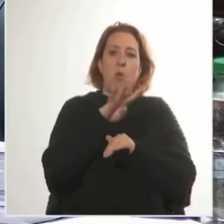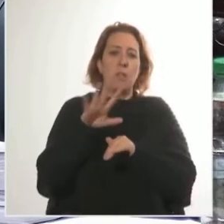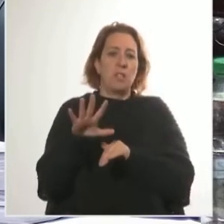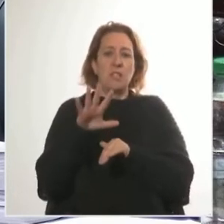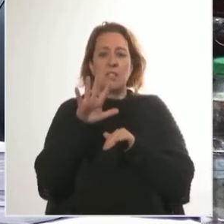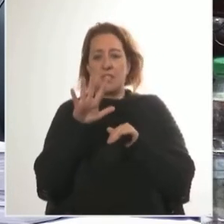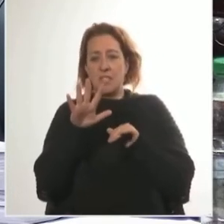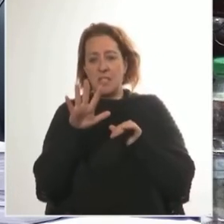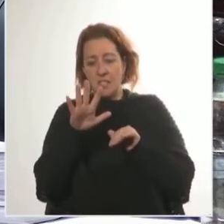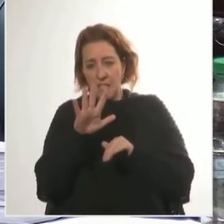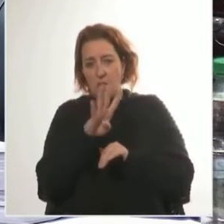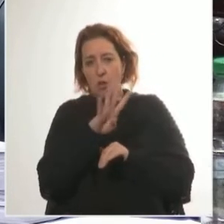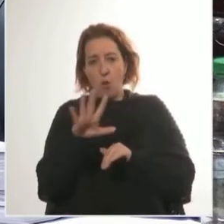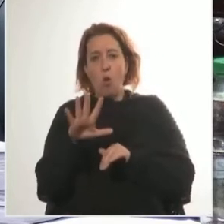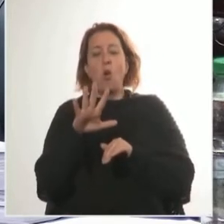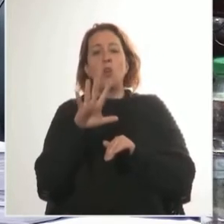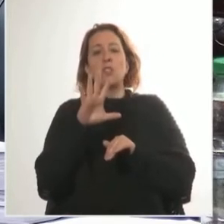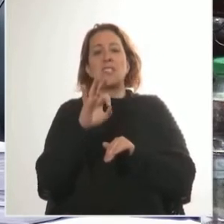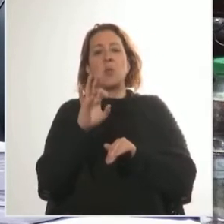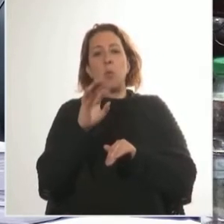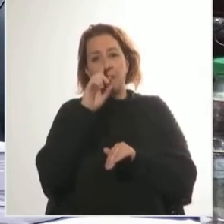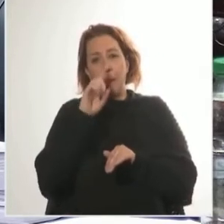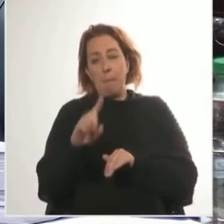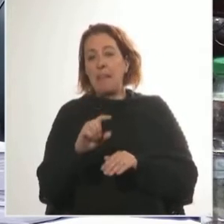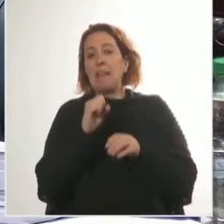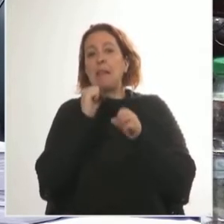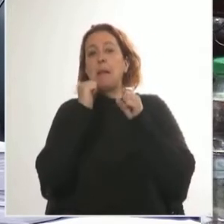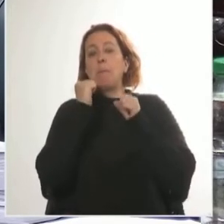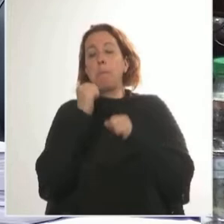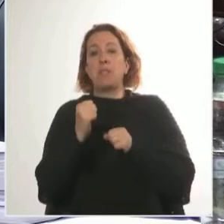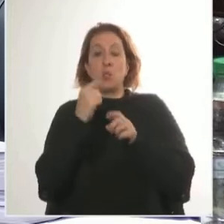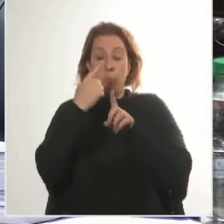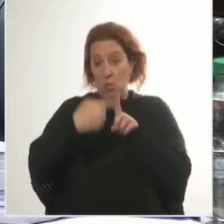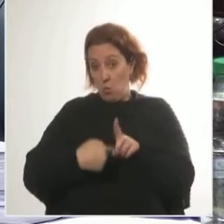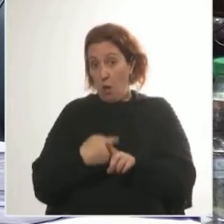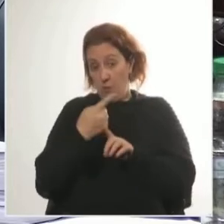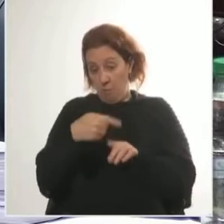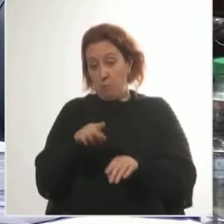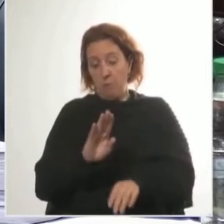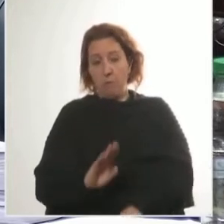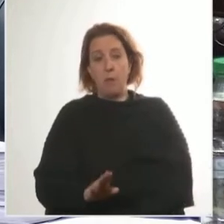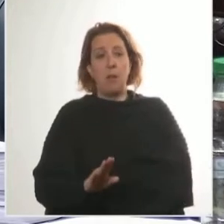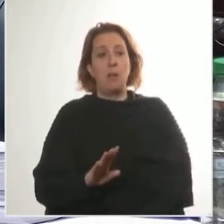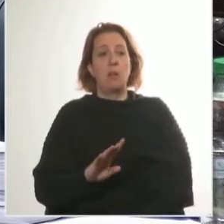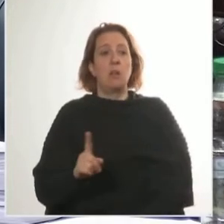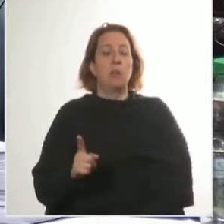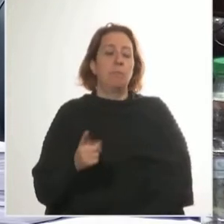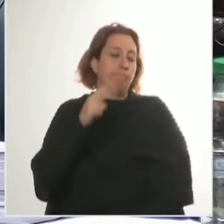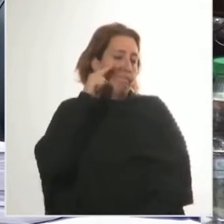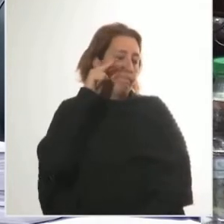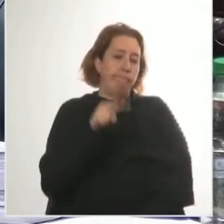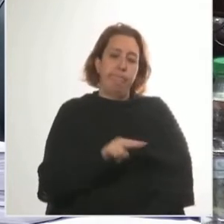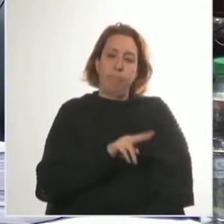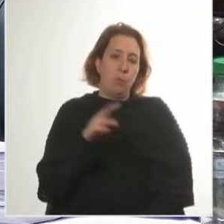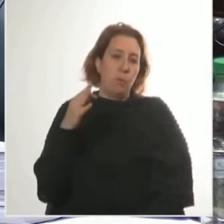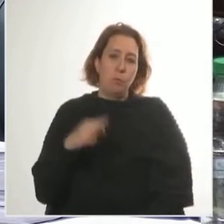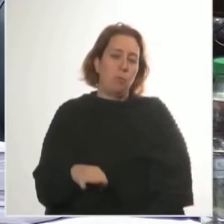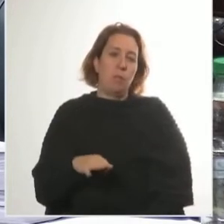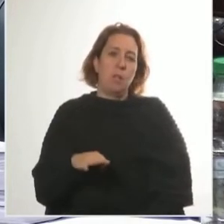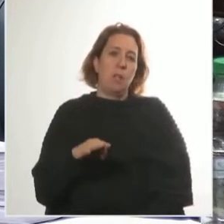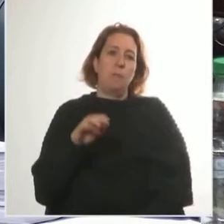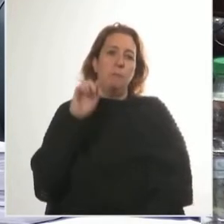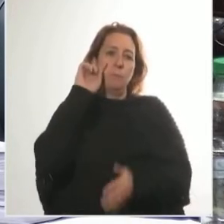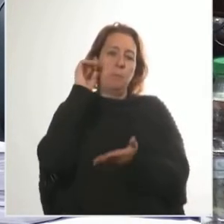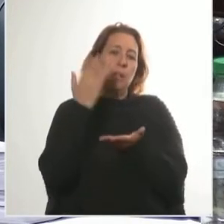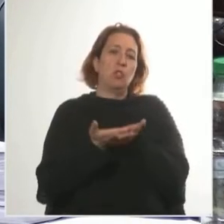mil pesos mensuales lo vayan a hacer, si bien van a mejorar. No vemos, en realidad, reitero, lo que se ha